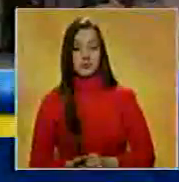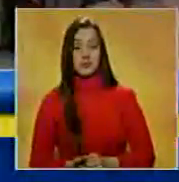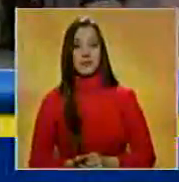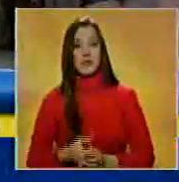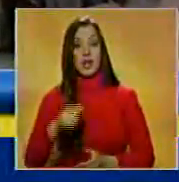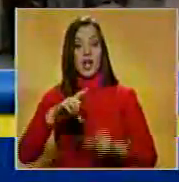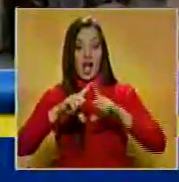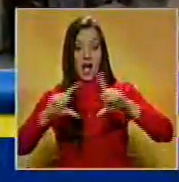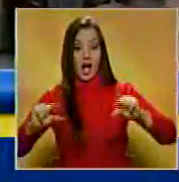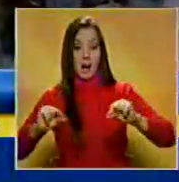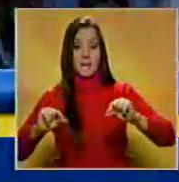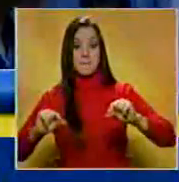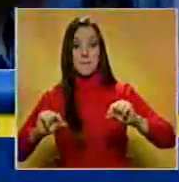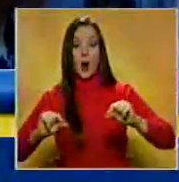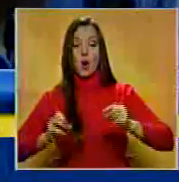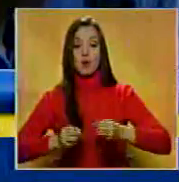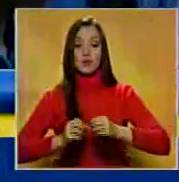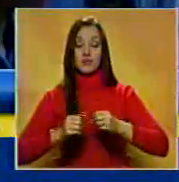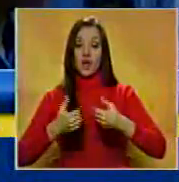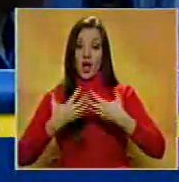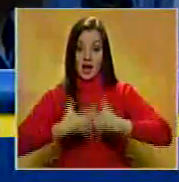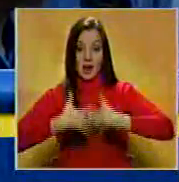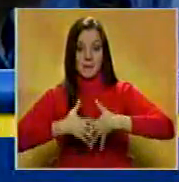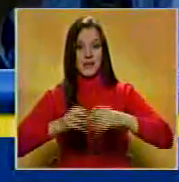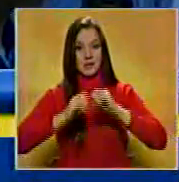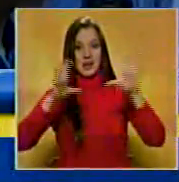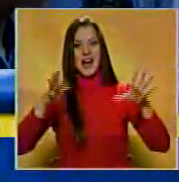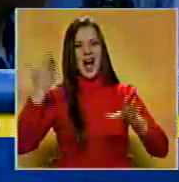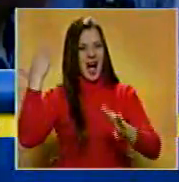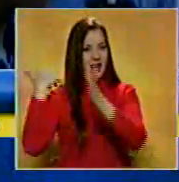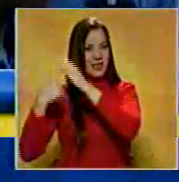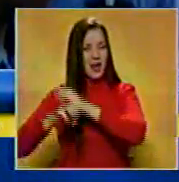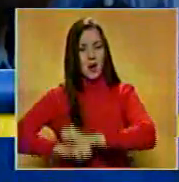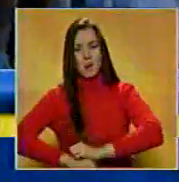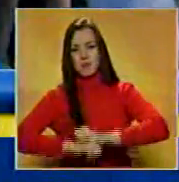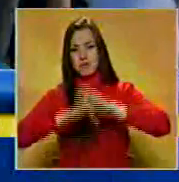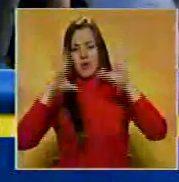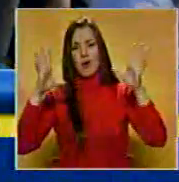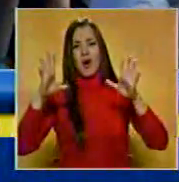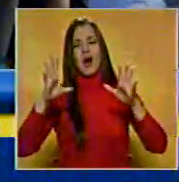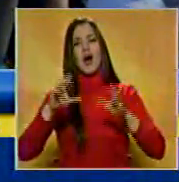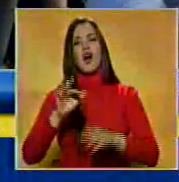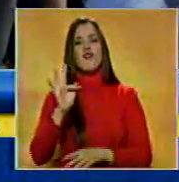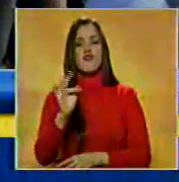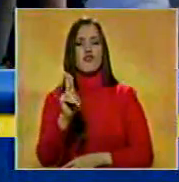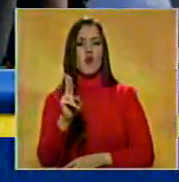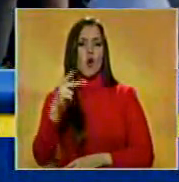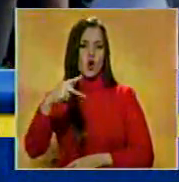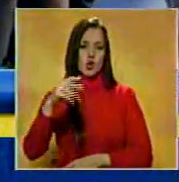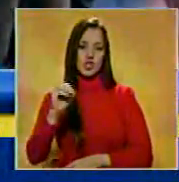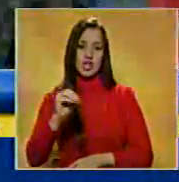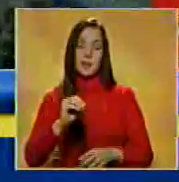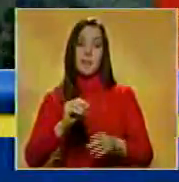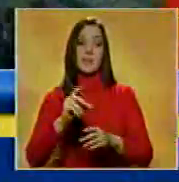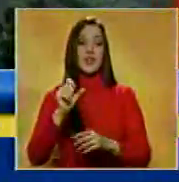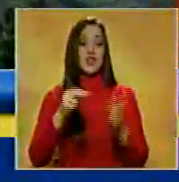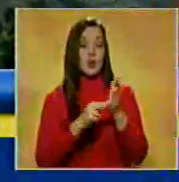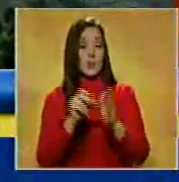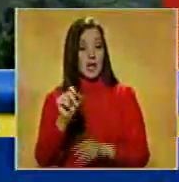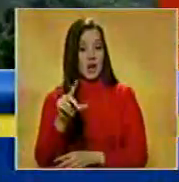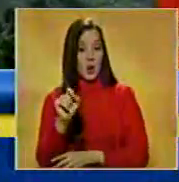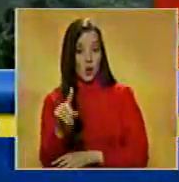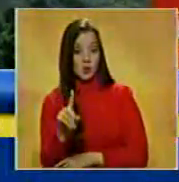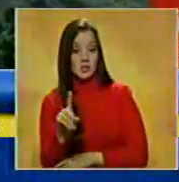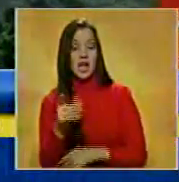Japón reactivó su primera planta nuclear luego del desastre atómico de Fukushima en 2011. El reactor nuclear fue puesto en funcionamiento bajo nuevas regulaciones